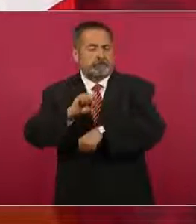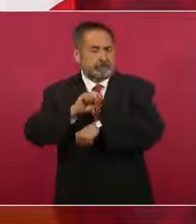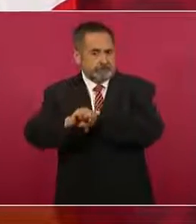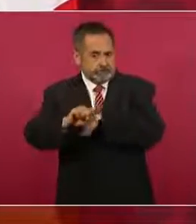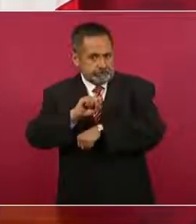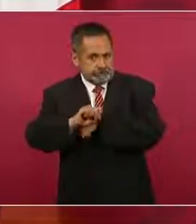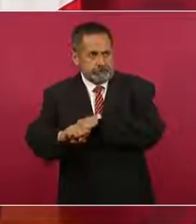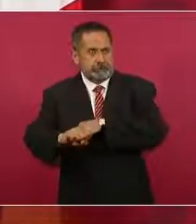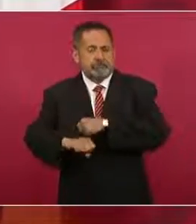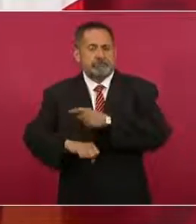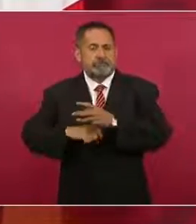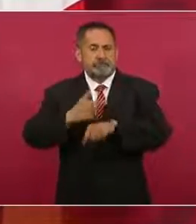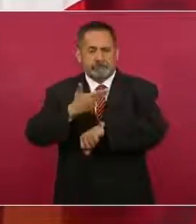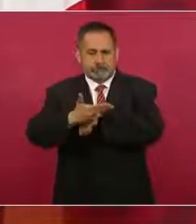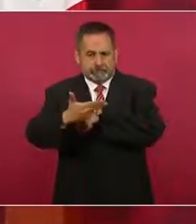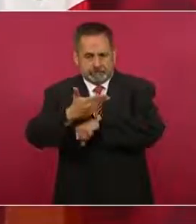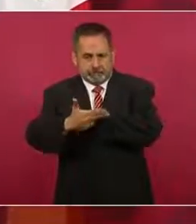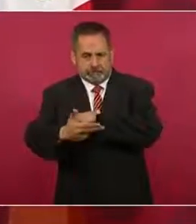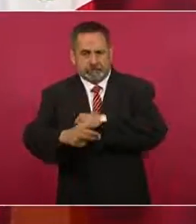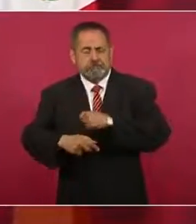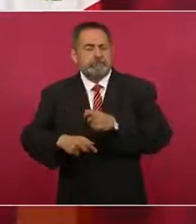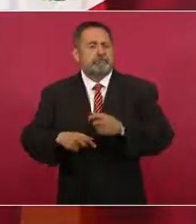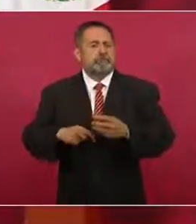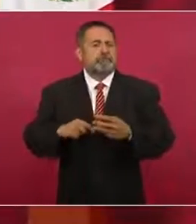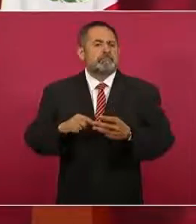Salvador, de Honduras,